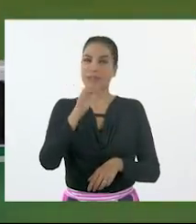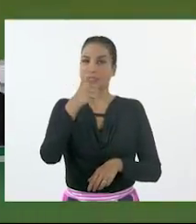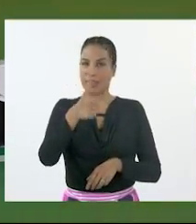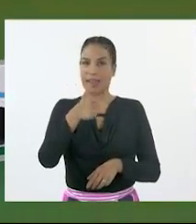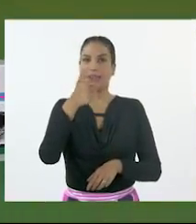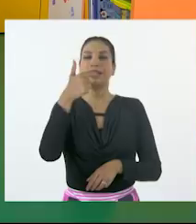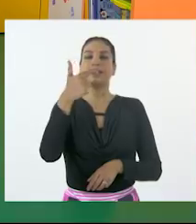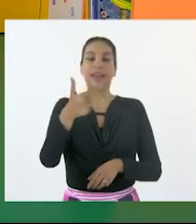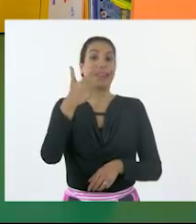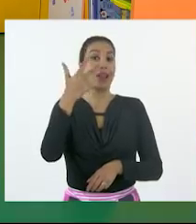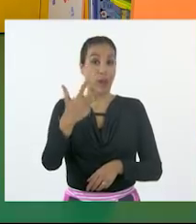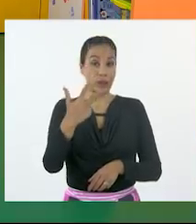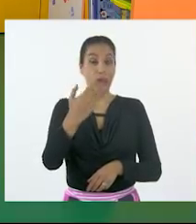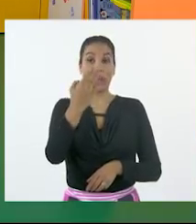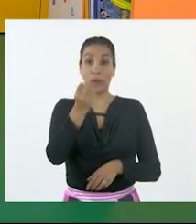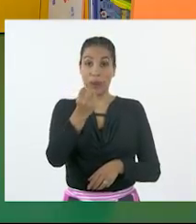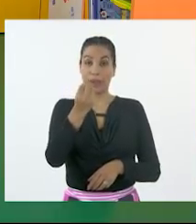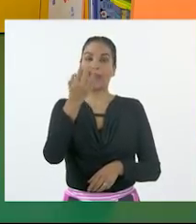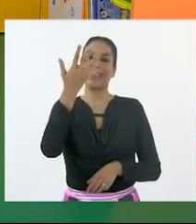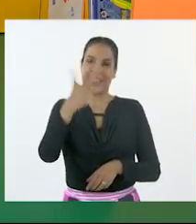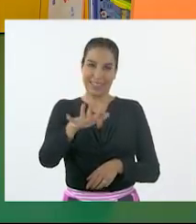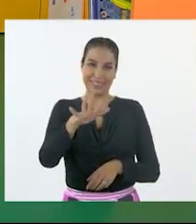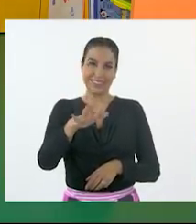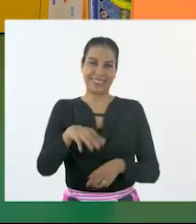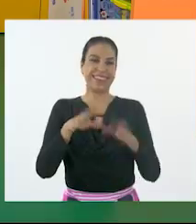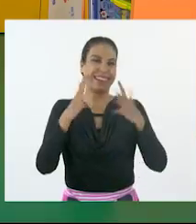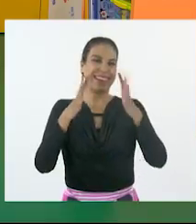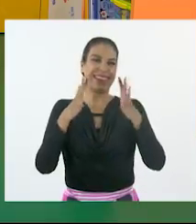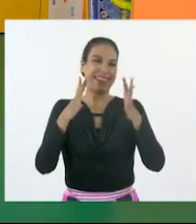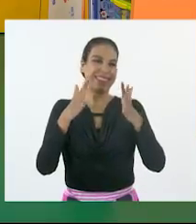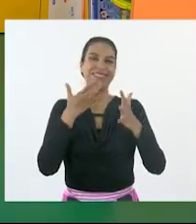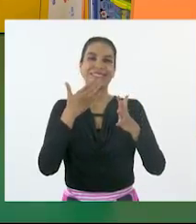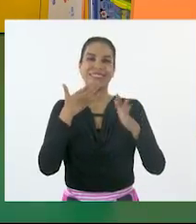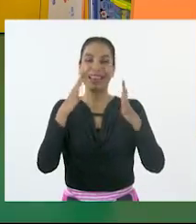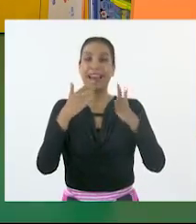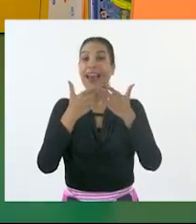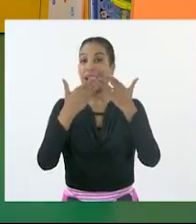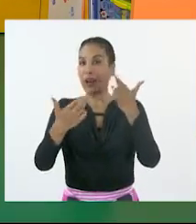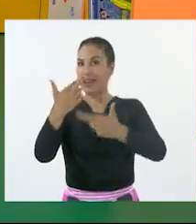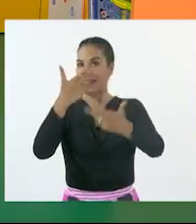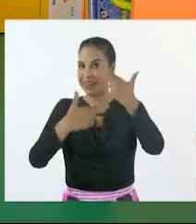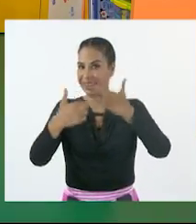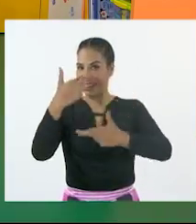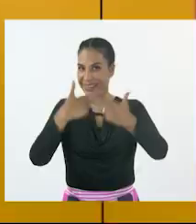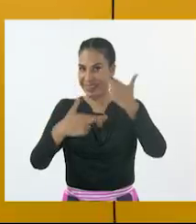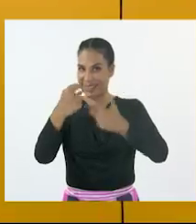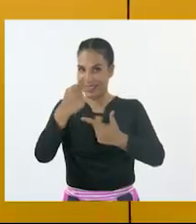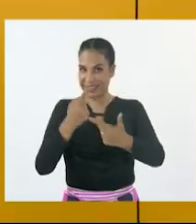6, 7, 8, 9, 10. Ahora voy de regreso.